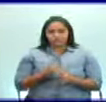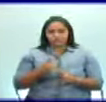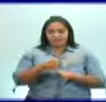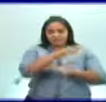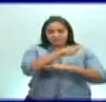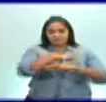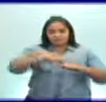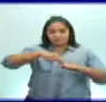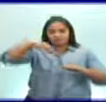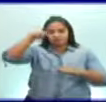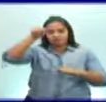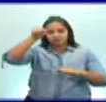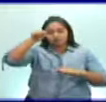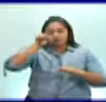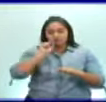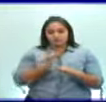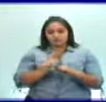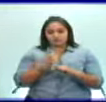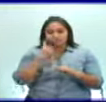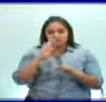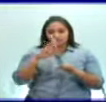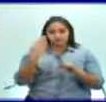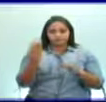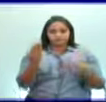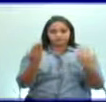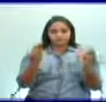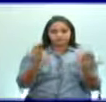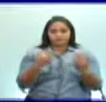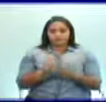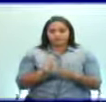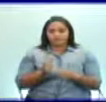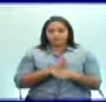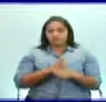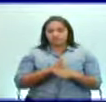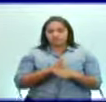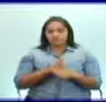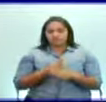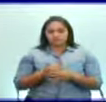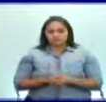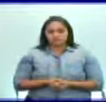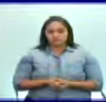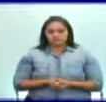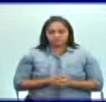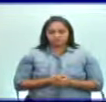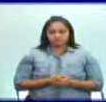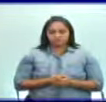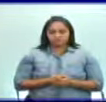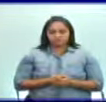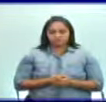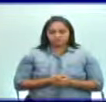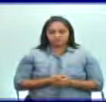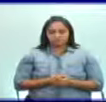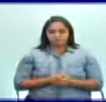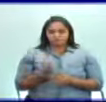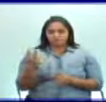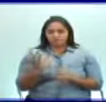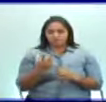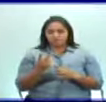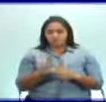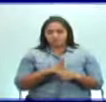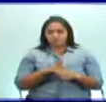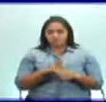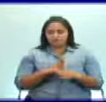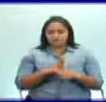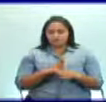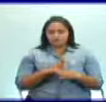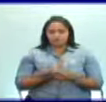¿verdad? Miren la representación. Esto es, repito, cuando la base es mayor que 1 y el desplazamiento es en el eje X. Miren la forma de la